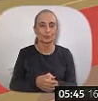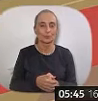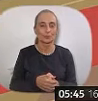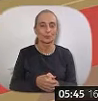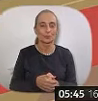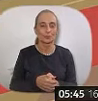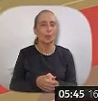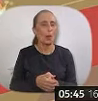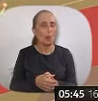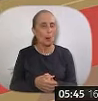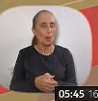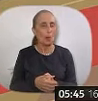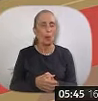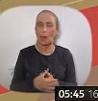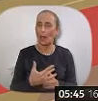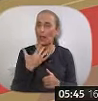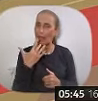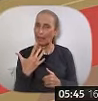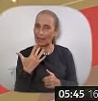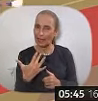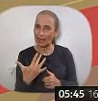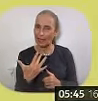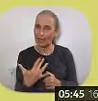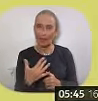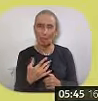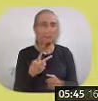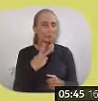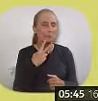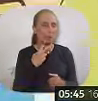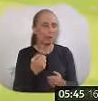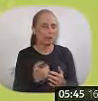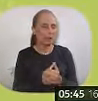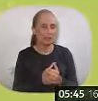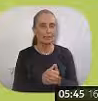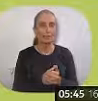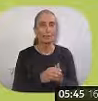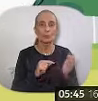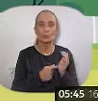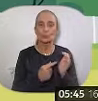¡Qué gracia! ¡Cuánta energía!